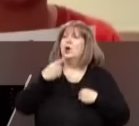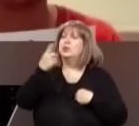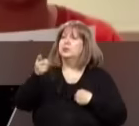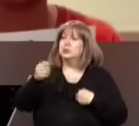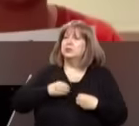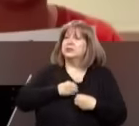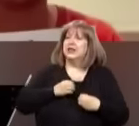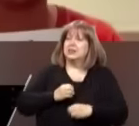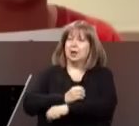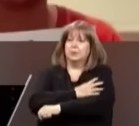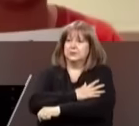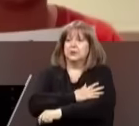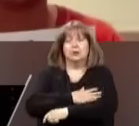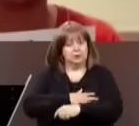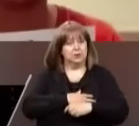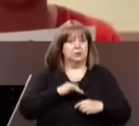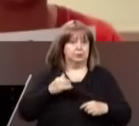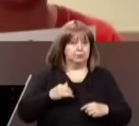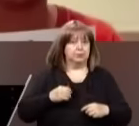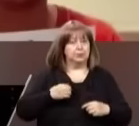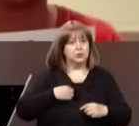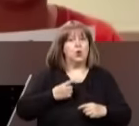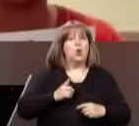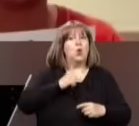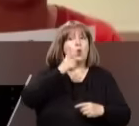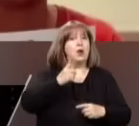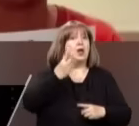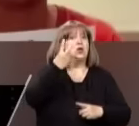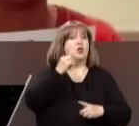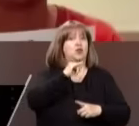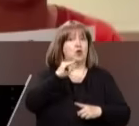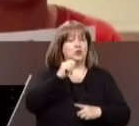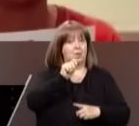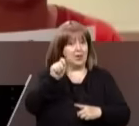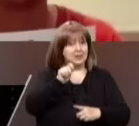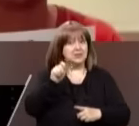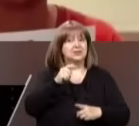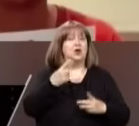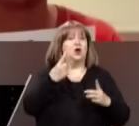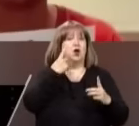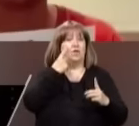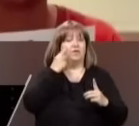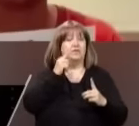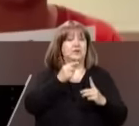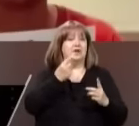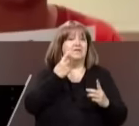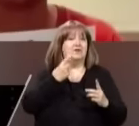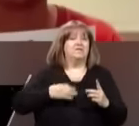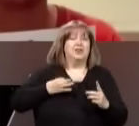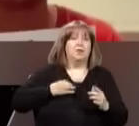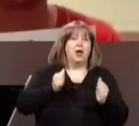en este momento. Sí, conviví un año y dos meses con el horror, todo el tiempo. ¿Fue el caso más difícil que le tocó?